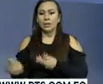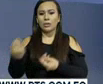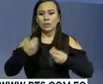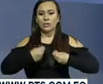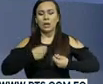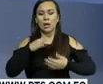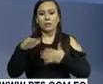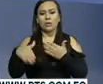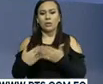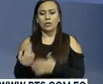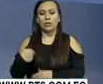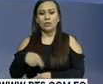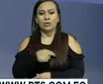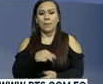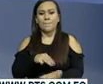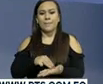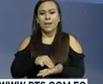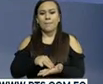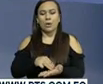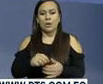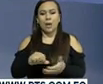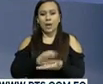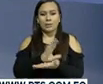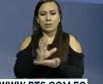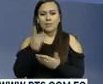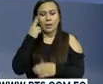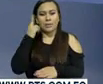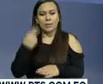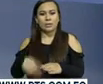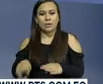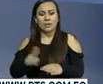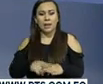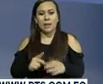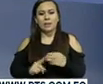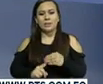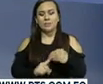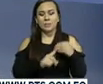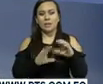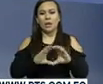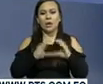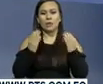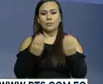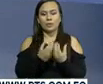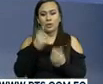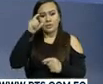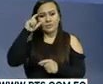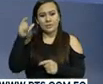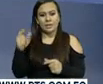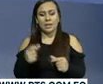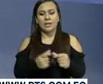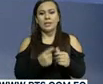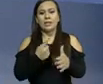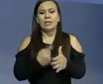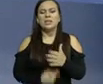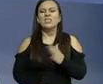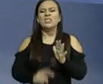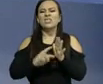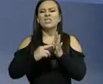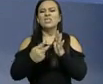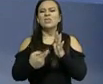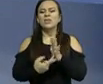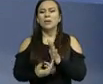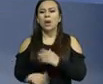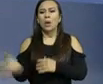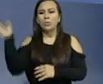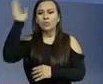miembros de la asamblea nacional y particularmente a la comisión de fiscalización esto es venir a